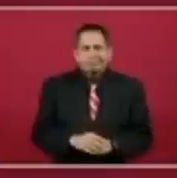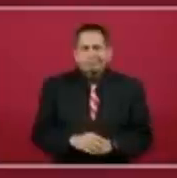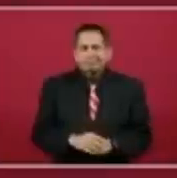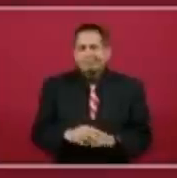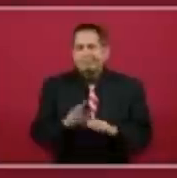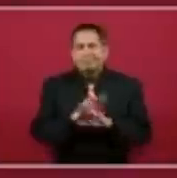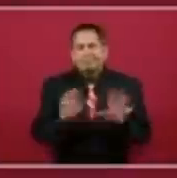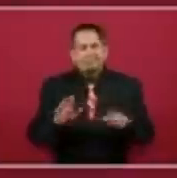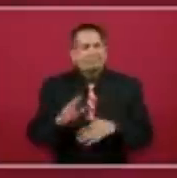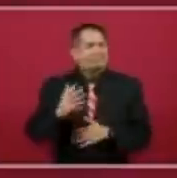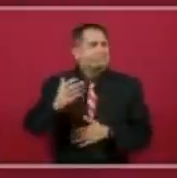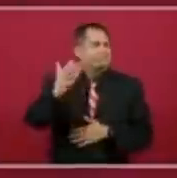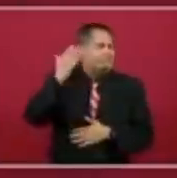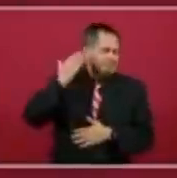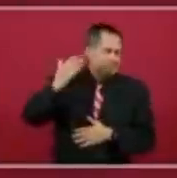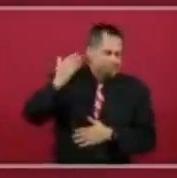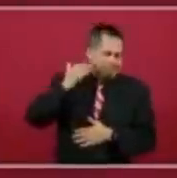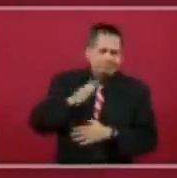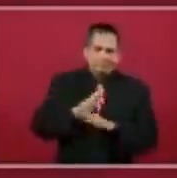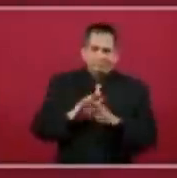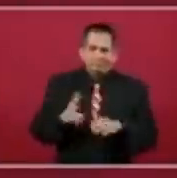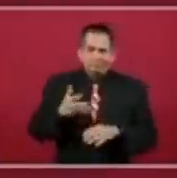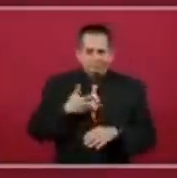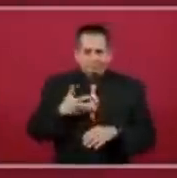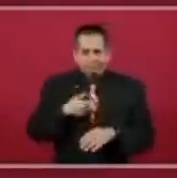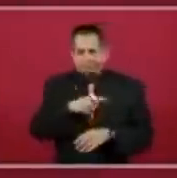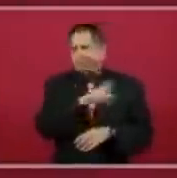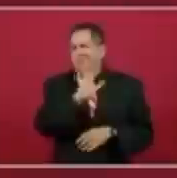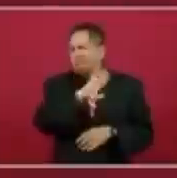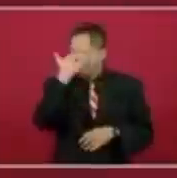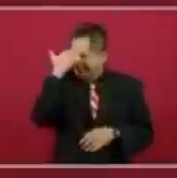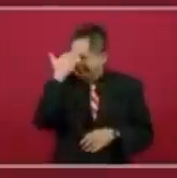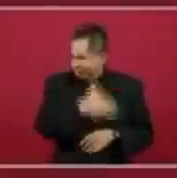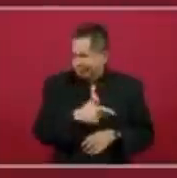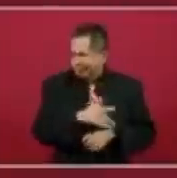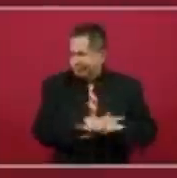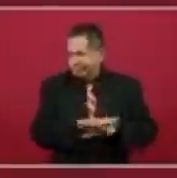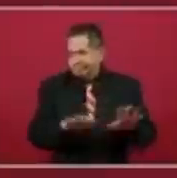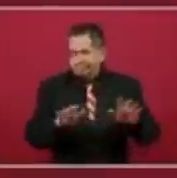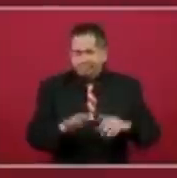ya teníamos, y él lo sabía,